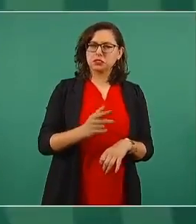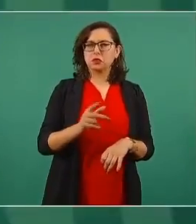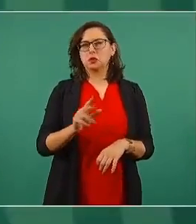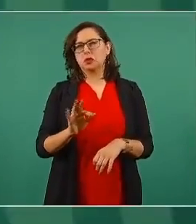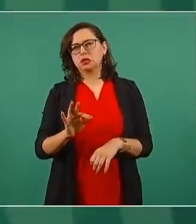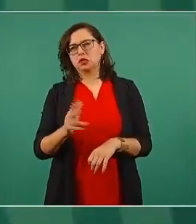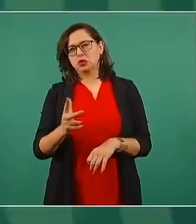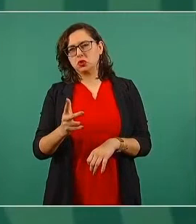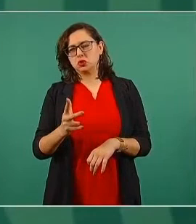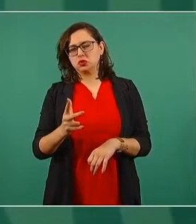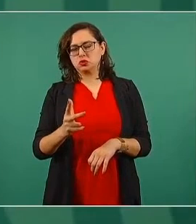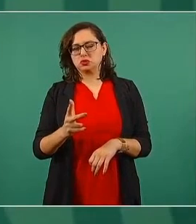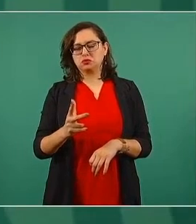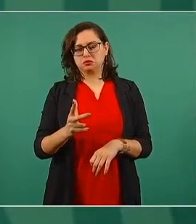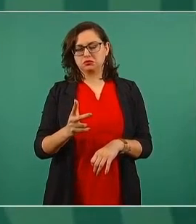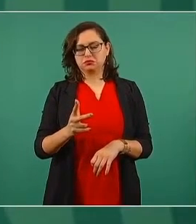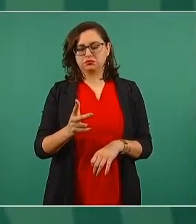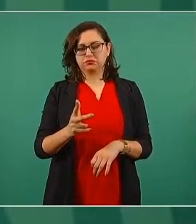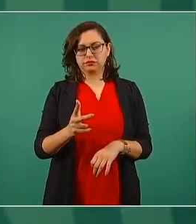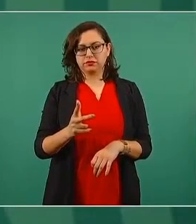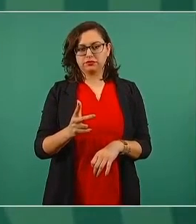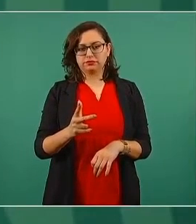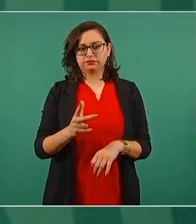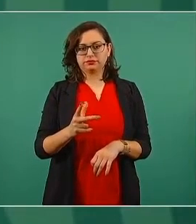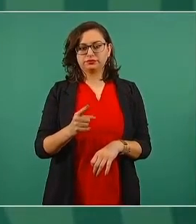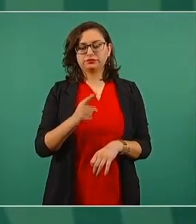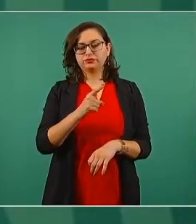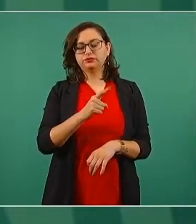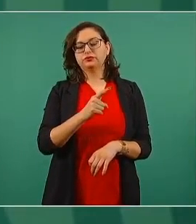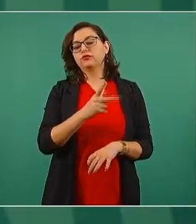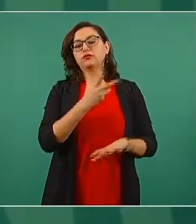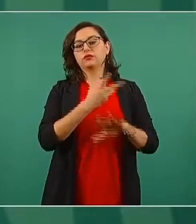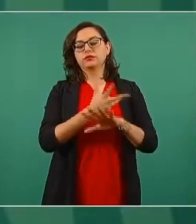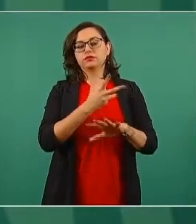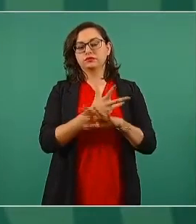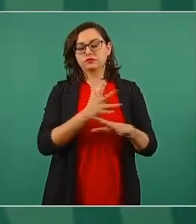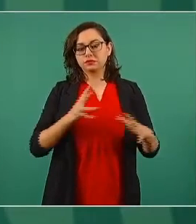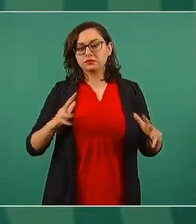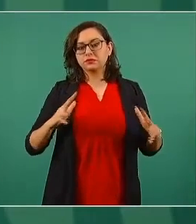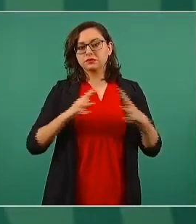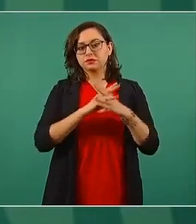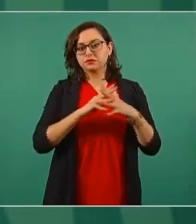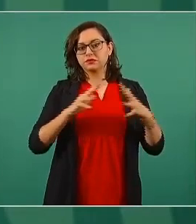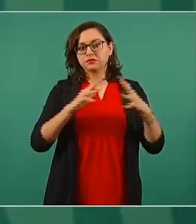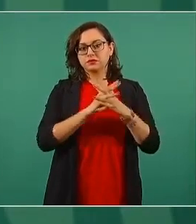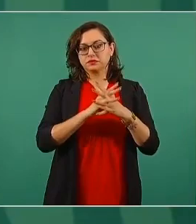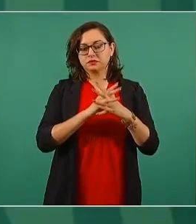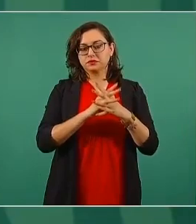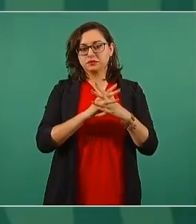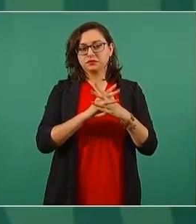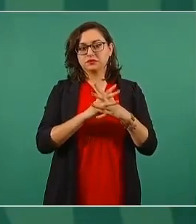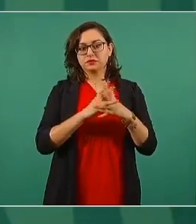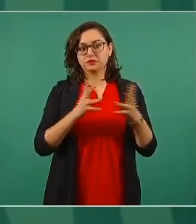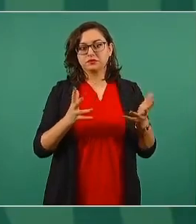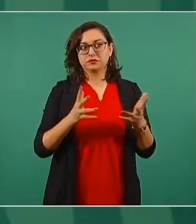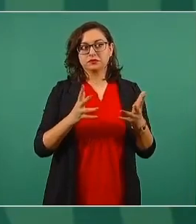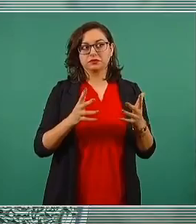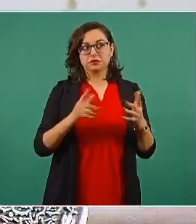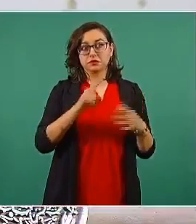1848, la guerra de intervención estadounidense. Llegaron hasta aquí,